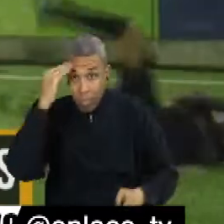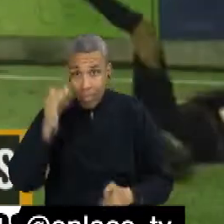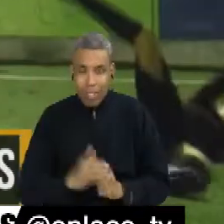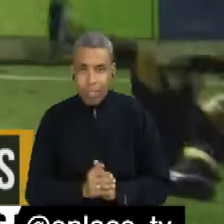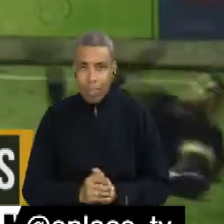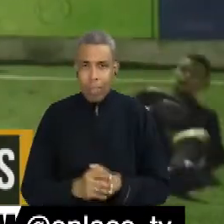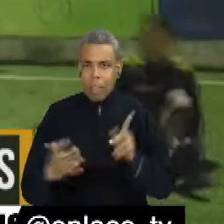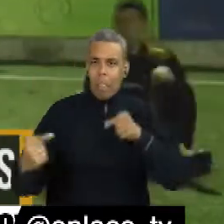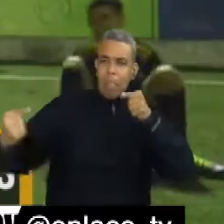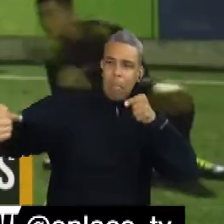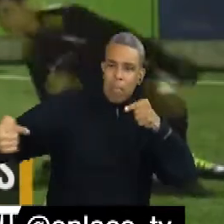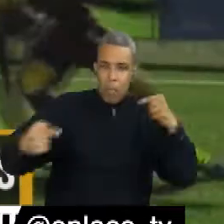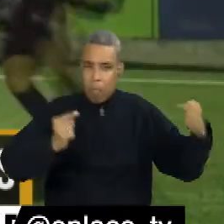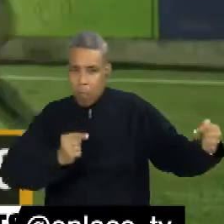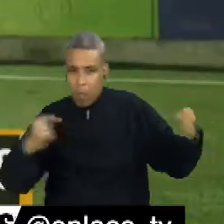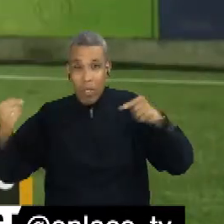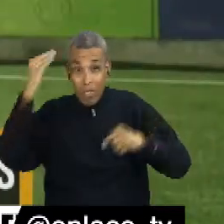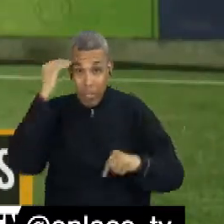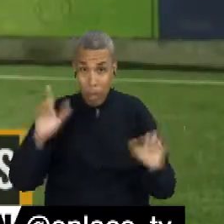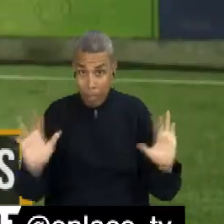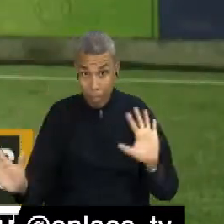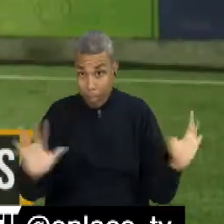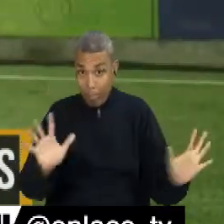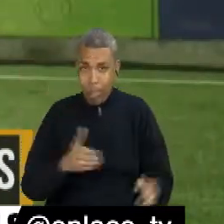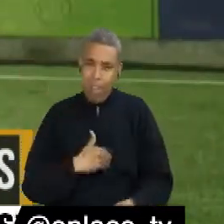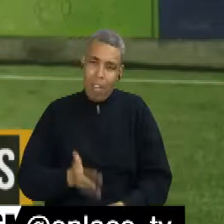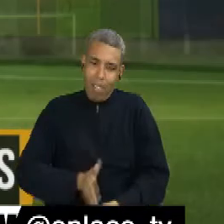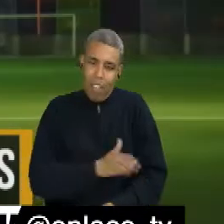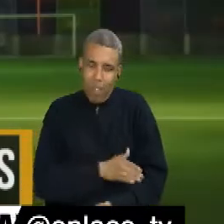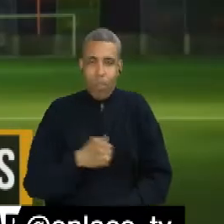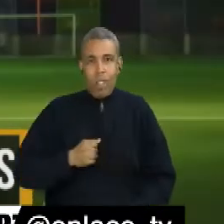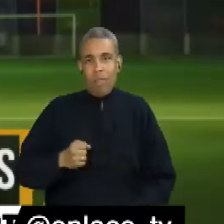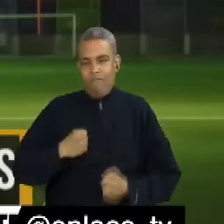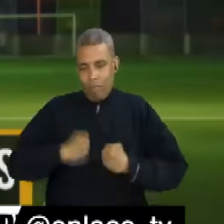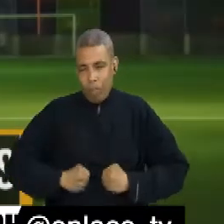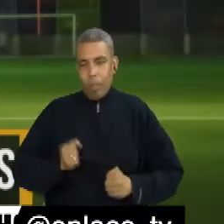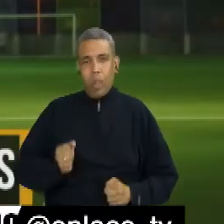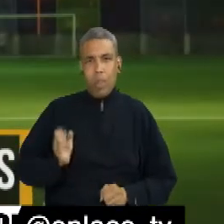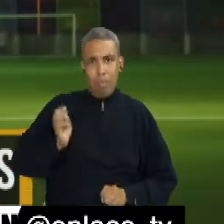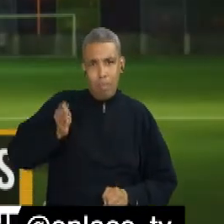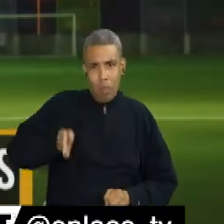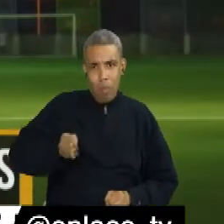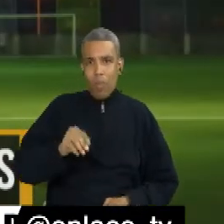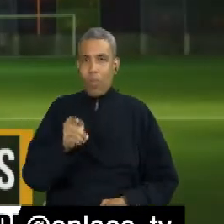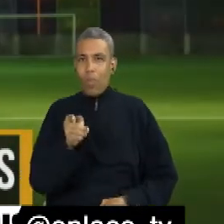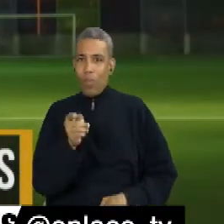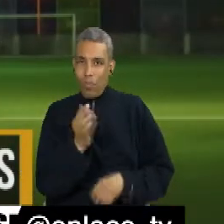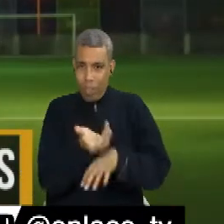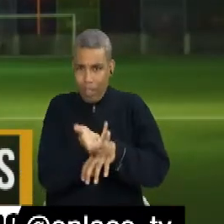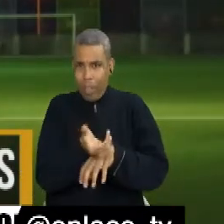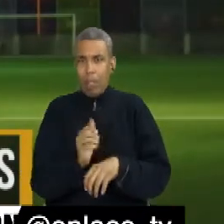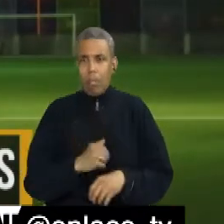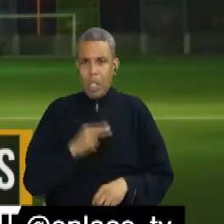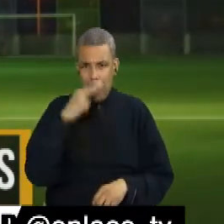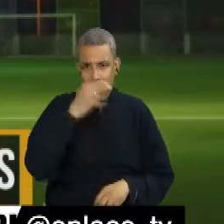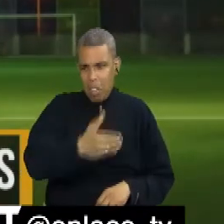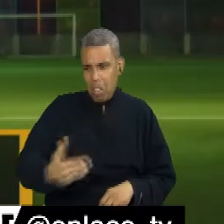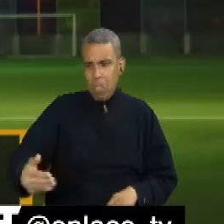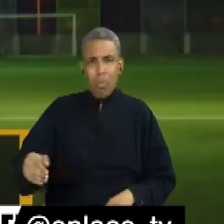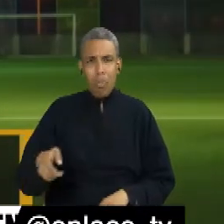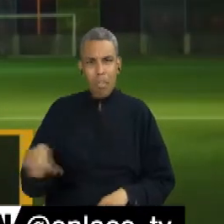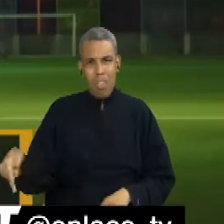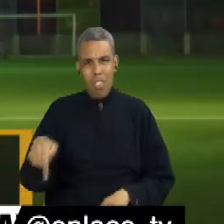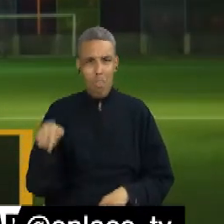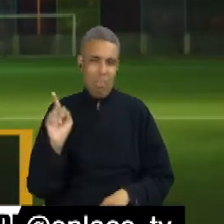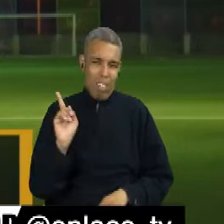prepara a sus deportistas para este campeonato. Ya es una preparación de hace 4 años. Los niños más antiguos tienen 4 años, vienen trabajando conmigo en el